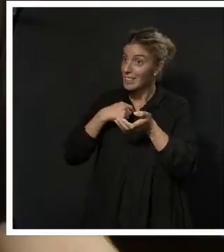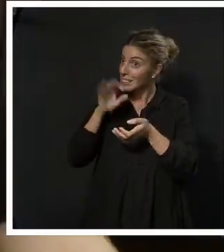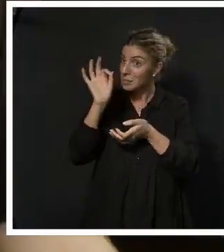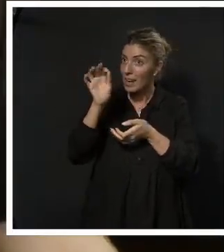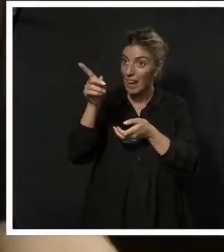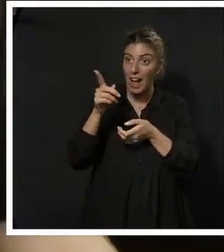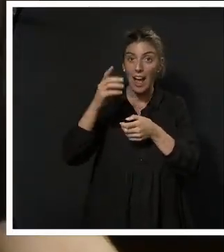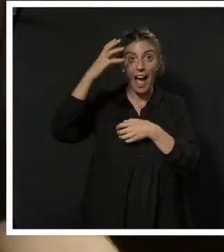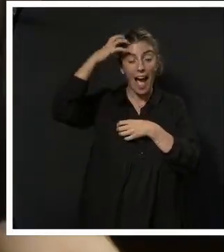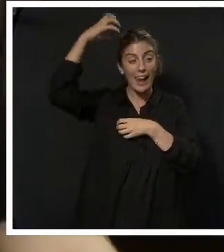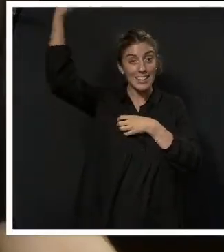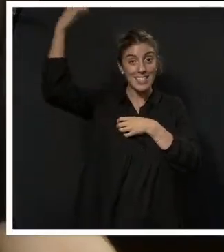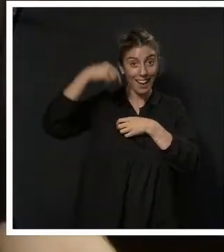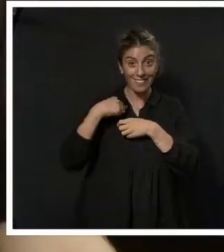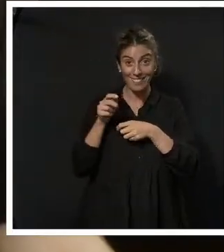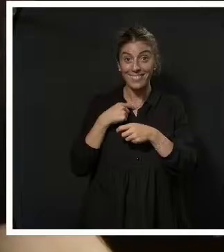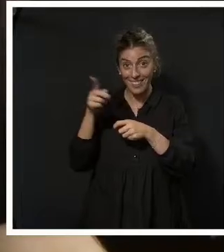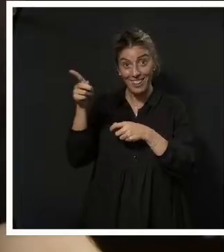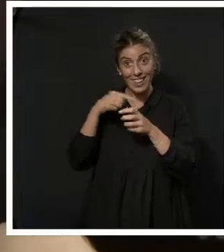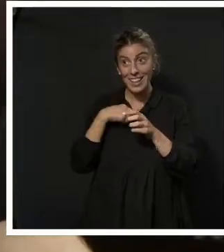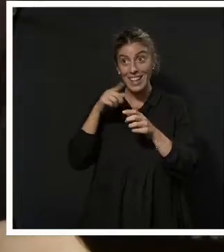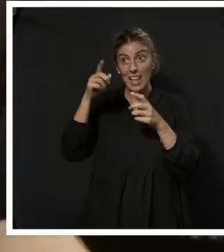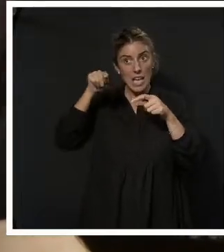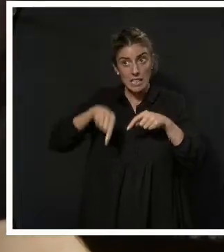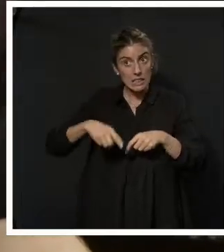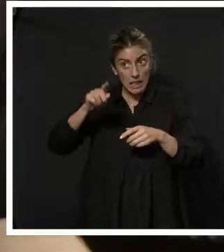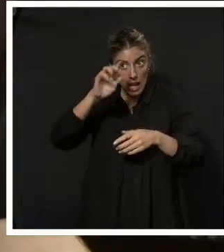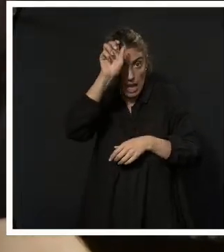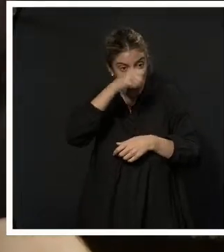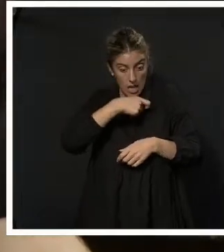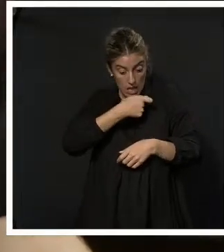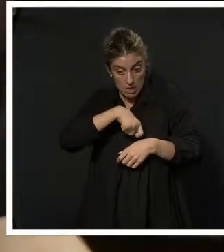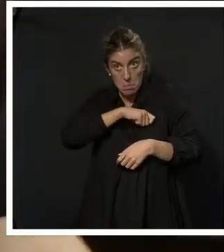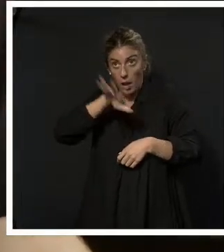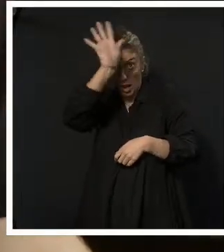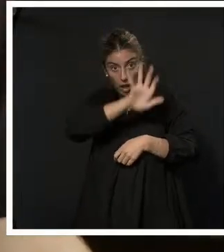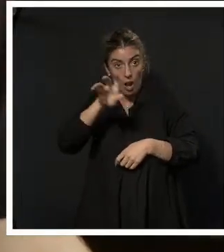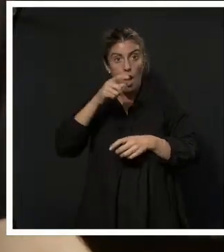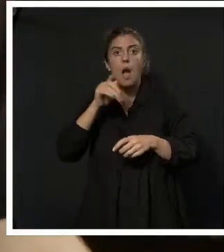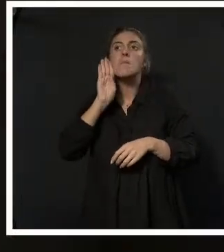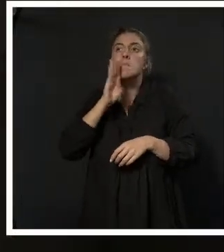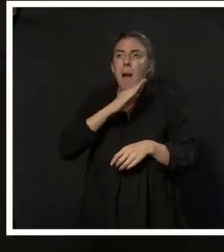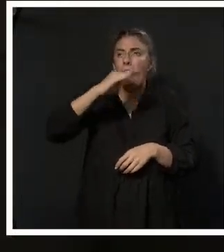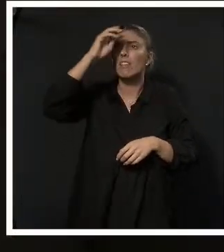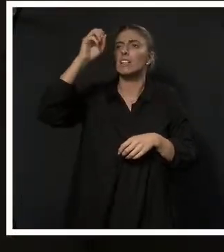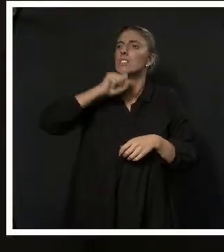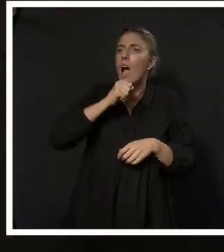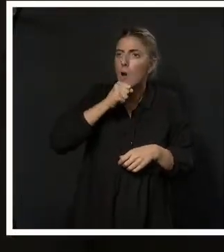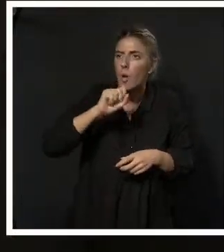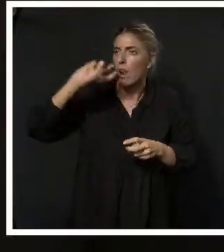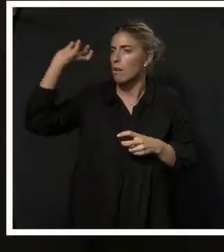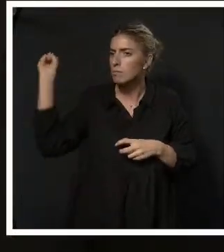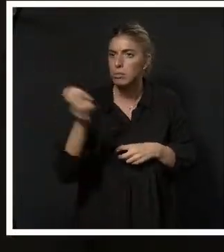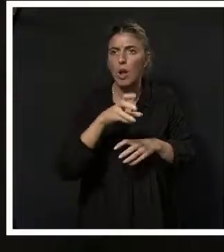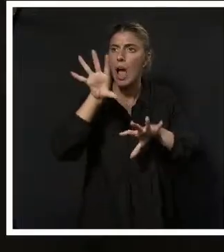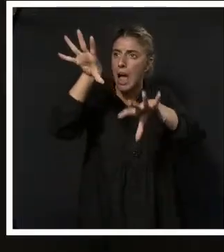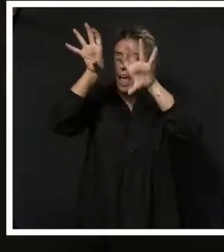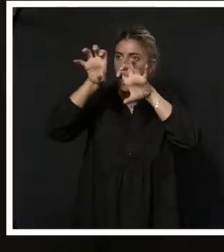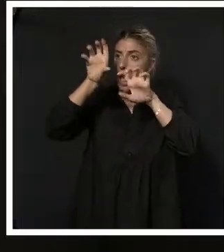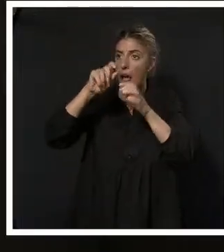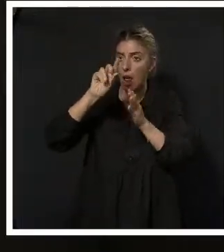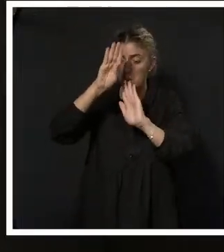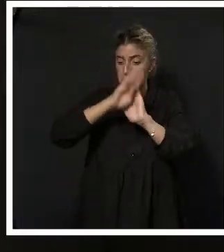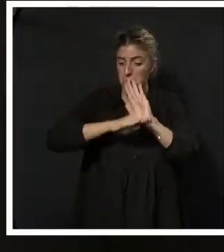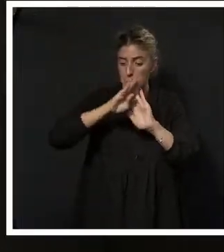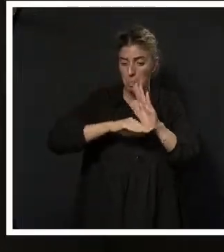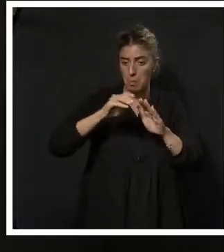muy típico que ver la gastronomía de este país No porque moitas Nike saboas muy paciente aprender platos